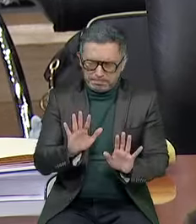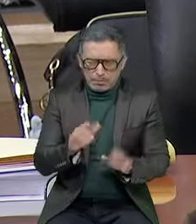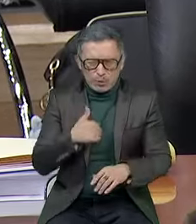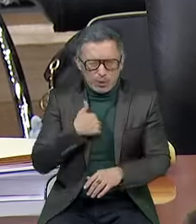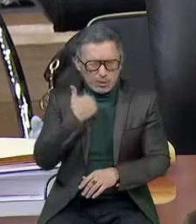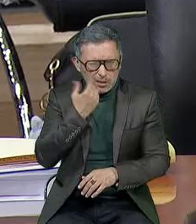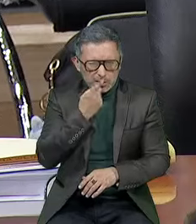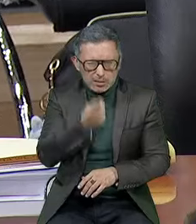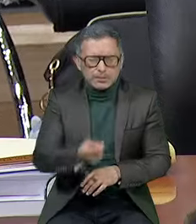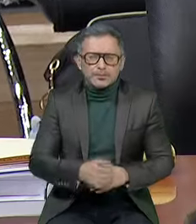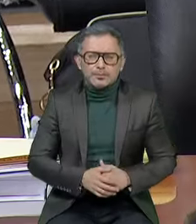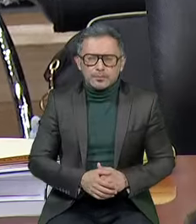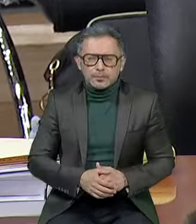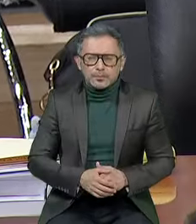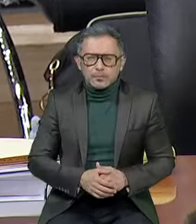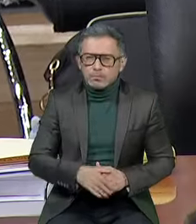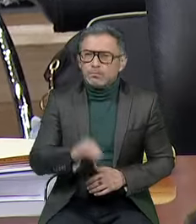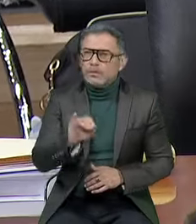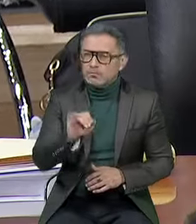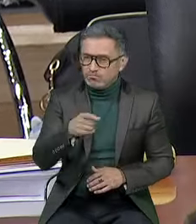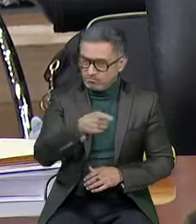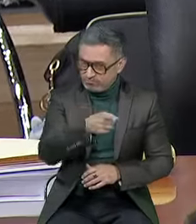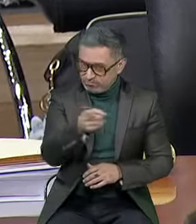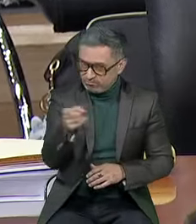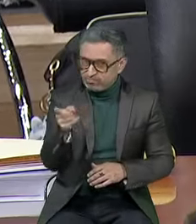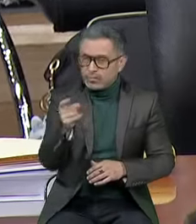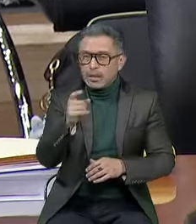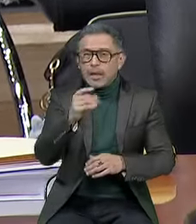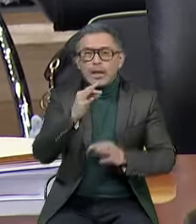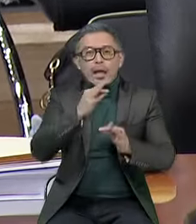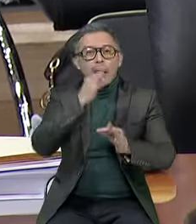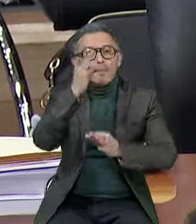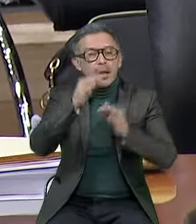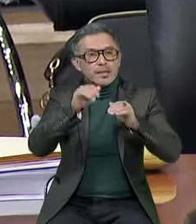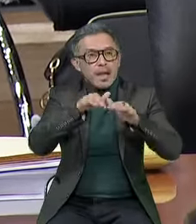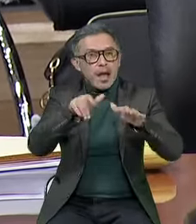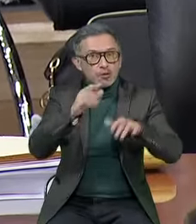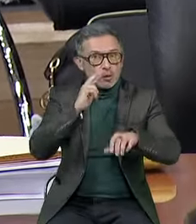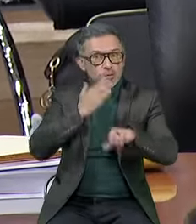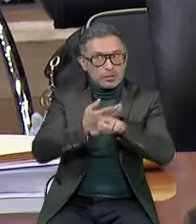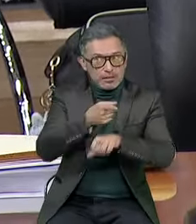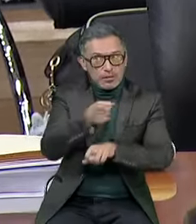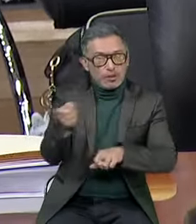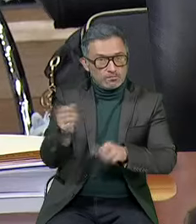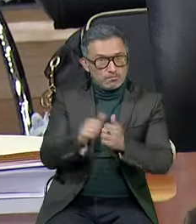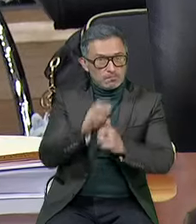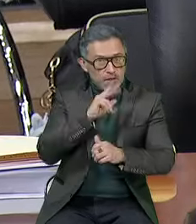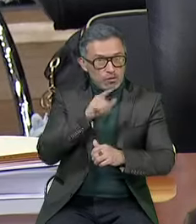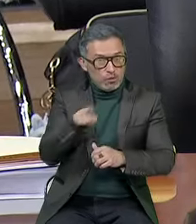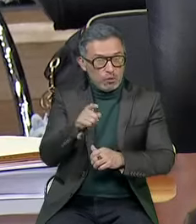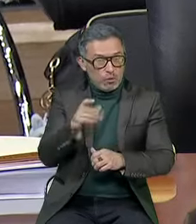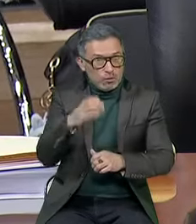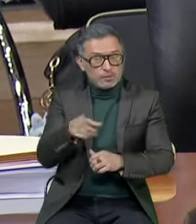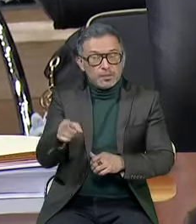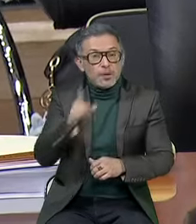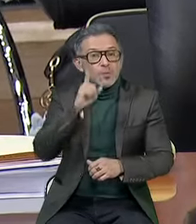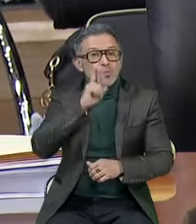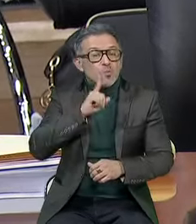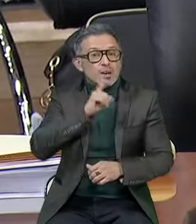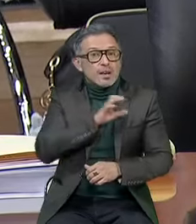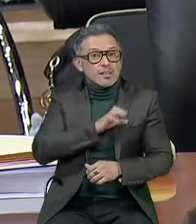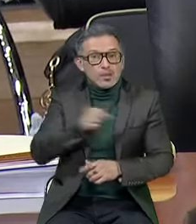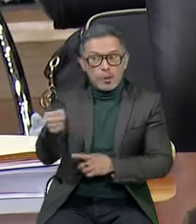mano mejorar en la campaña, pero sería un acto un poco rudo. Tendrían que hacer que su candidata no dijera